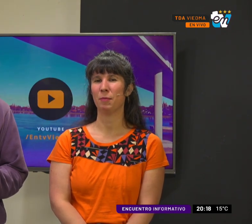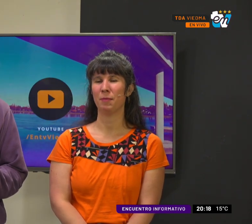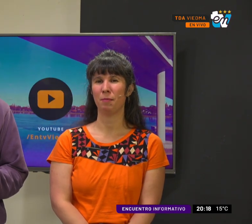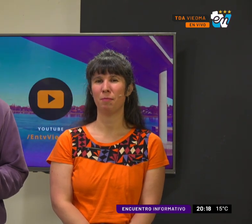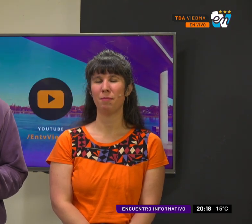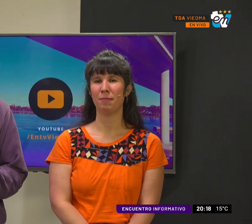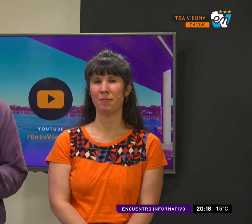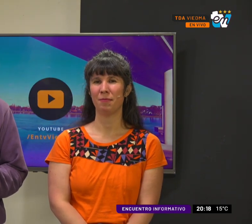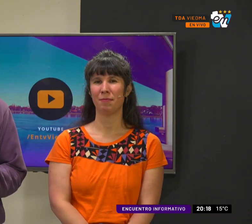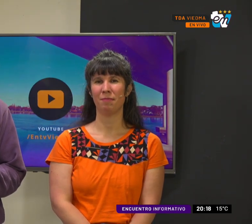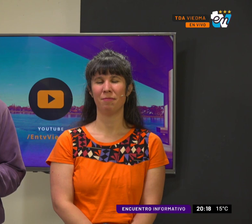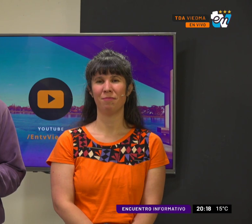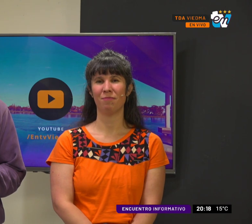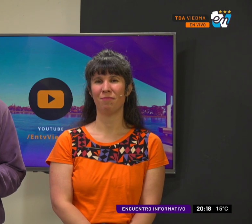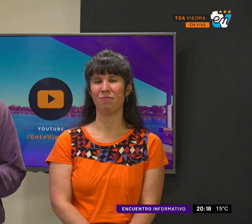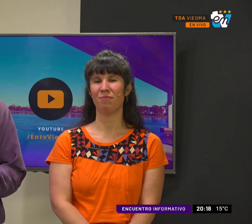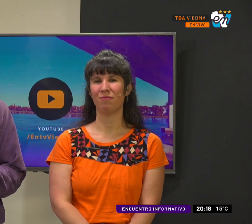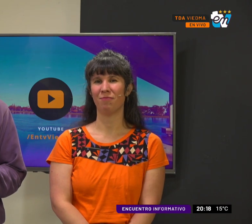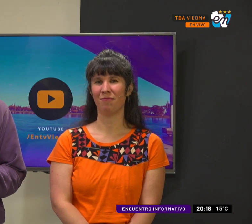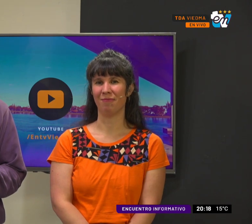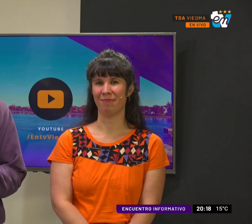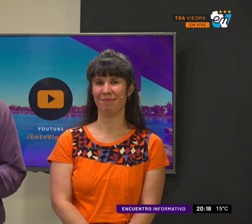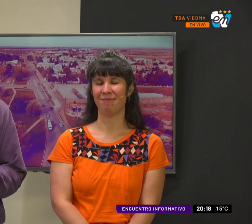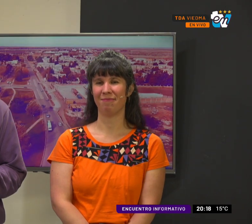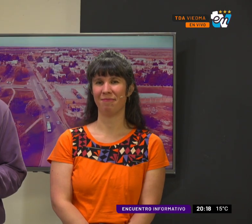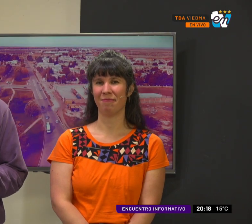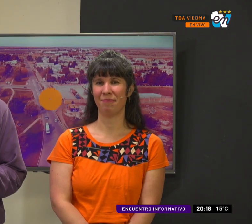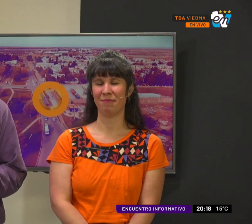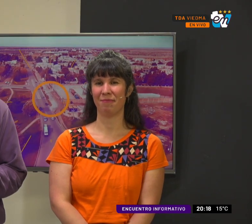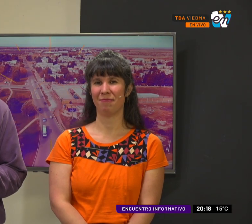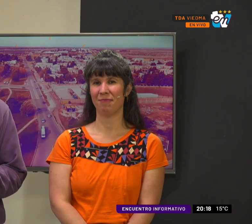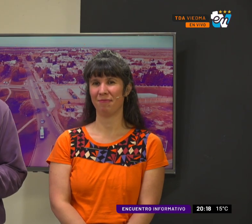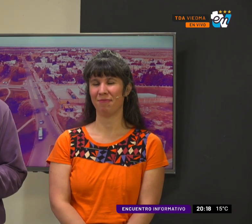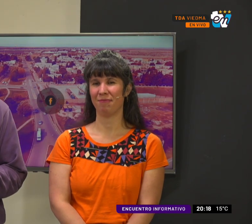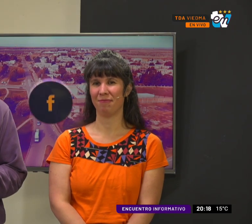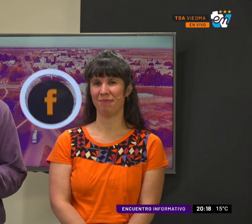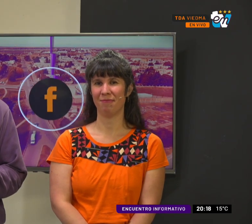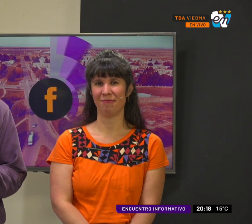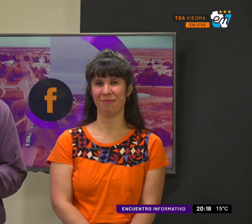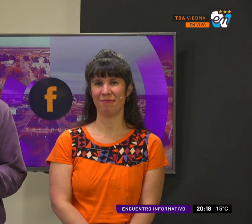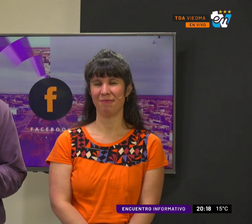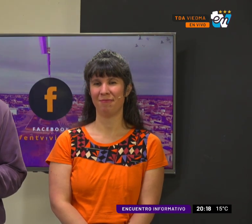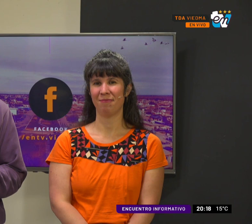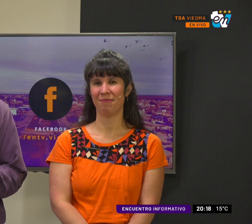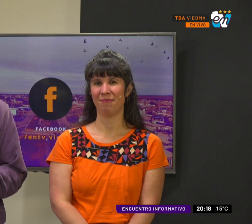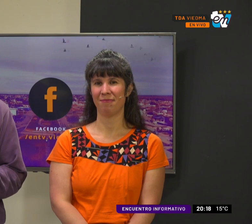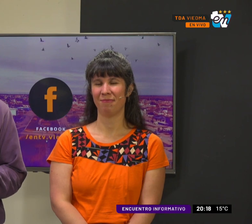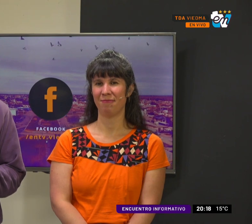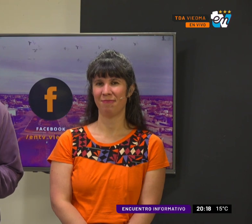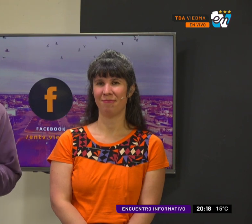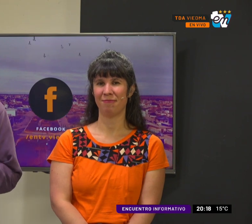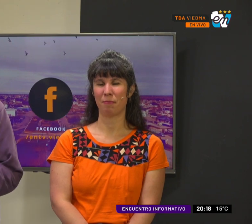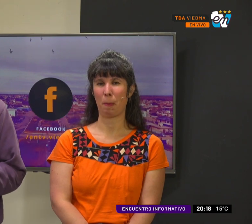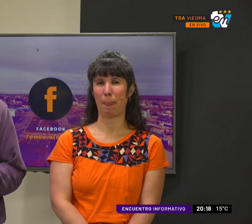no de latinoamérica hoy con un tema particular no que tiene que ver con las elecciones a consejeros